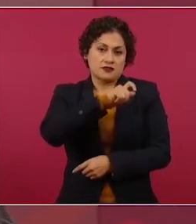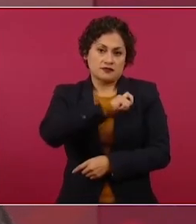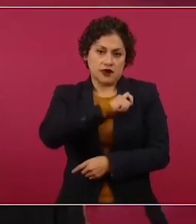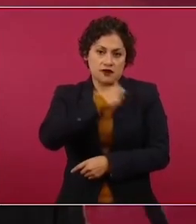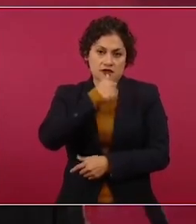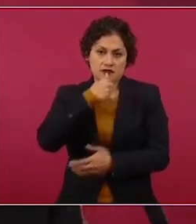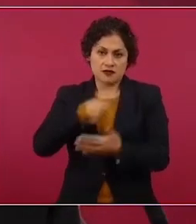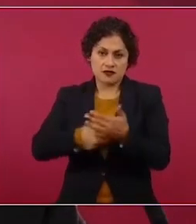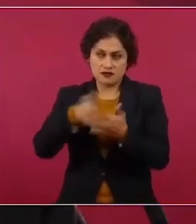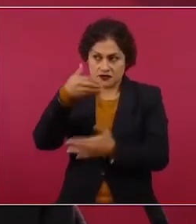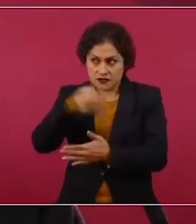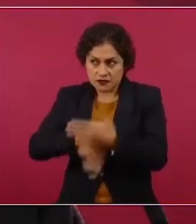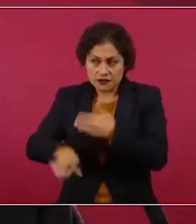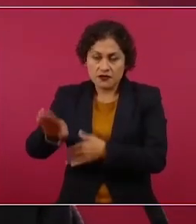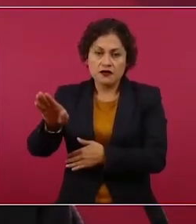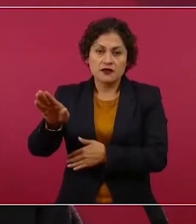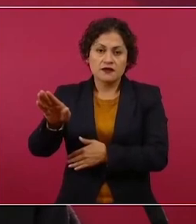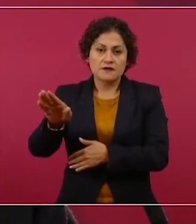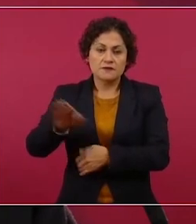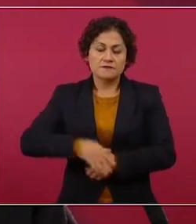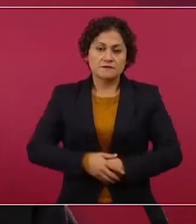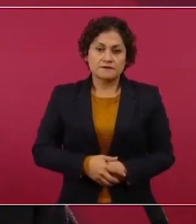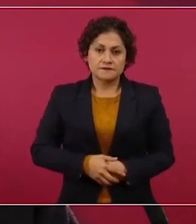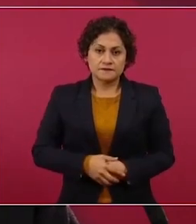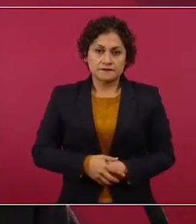y ni siquiera